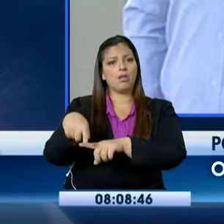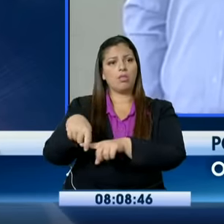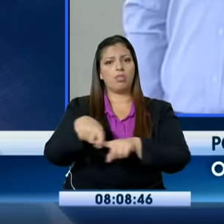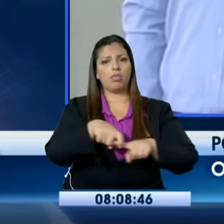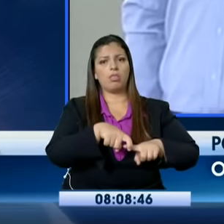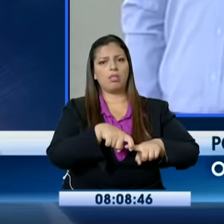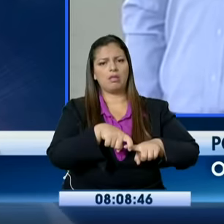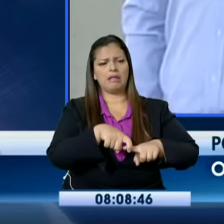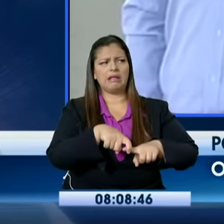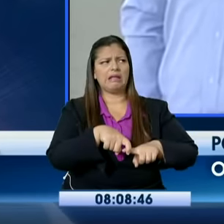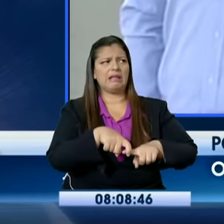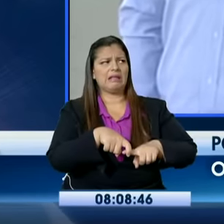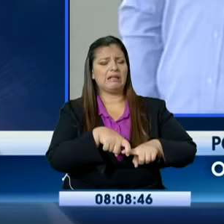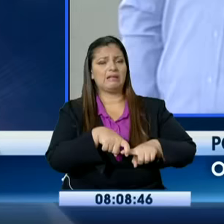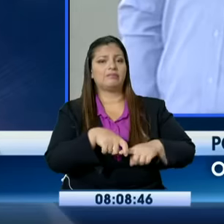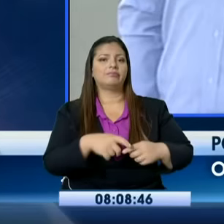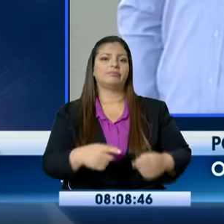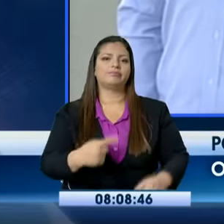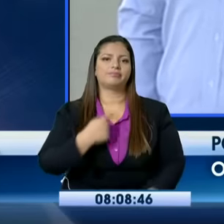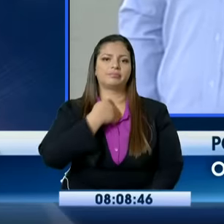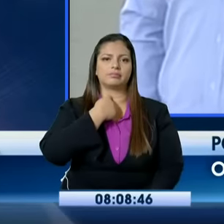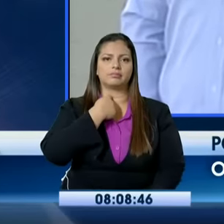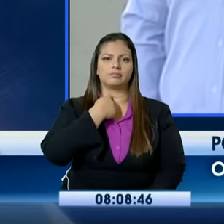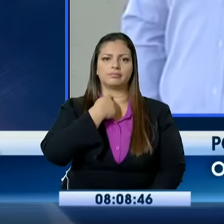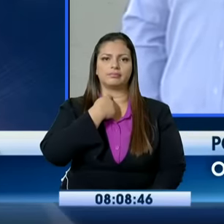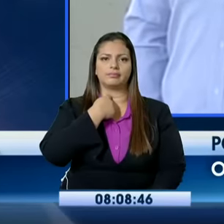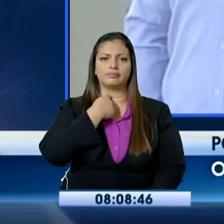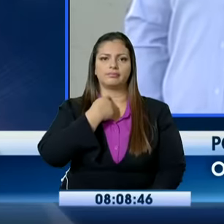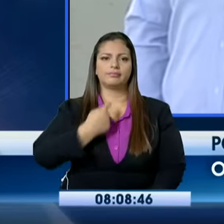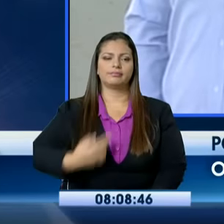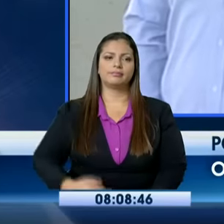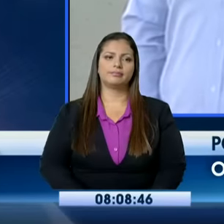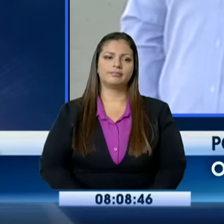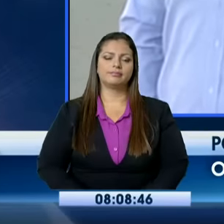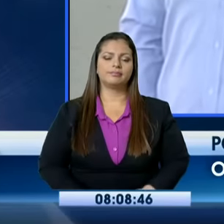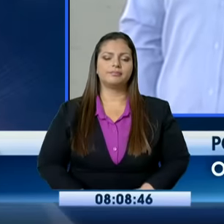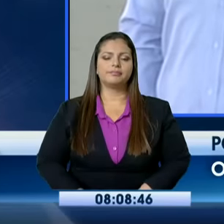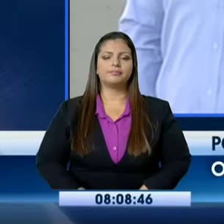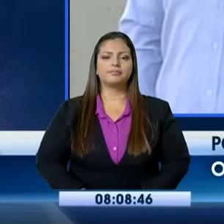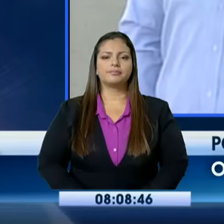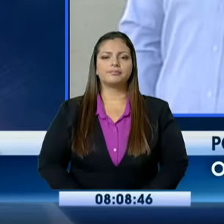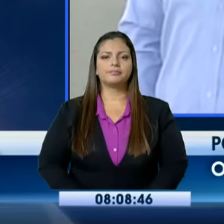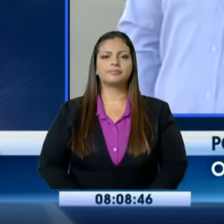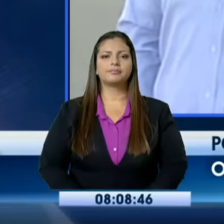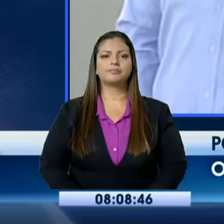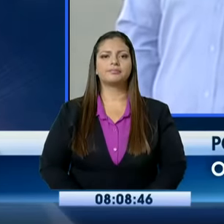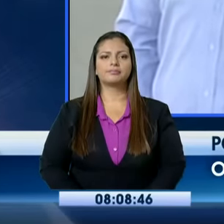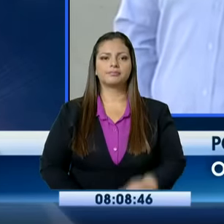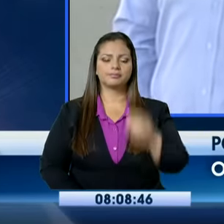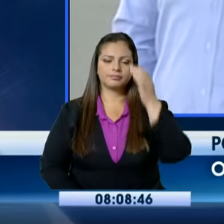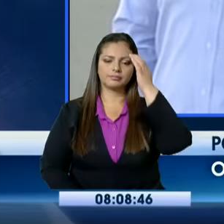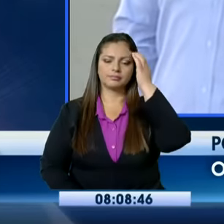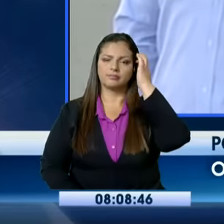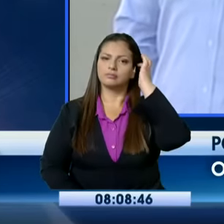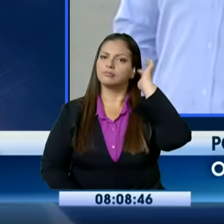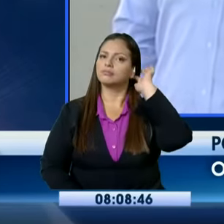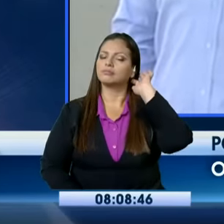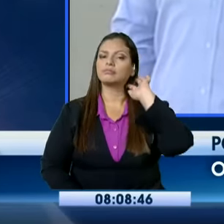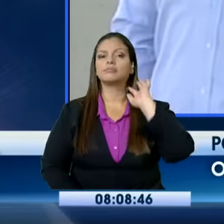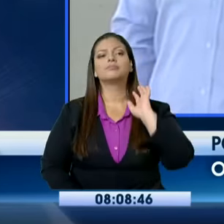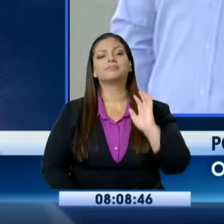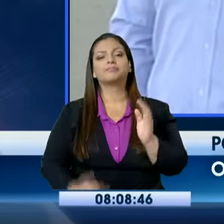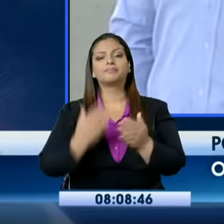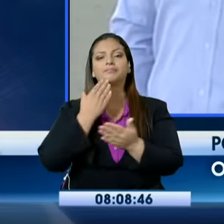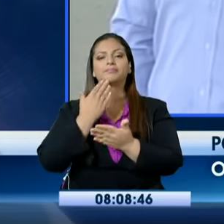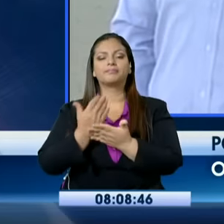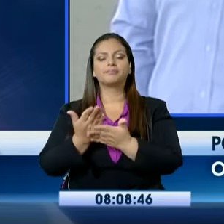medias. Exactamente, son como Superman. Primero se ponen el pantalón y después el calzoncillo. Entonces, así no es la cosa. Gracias,